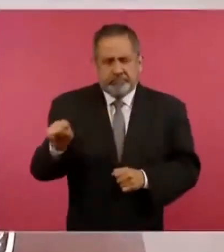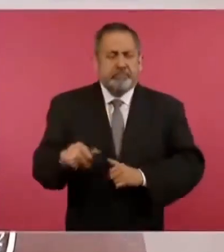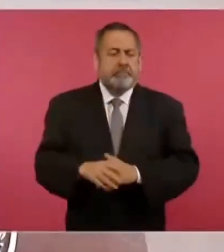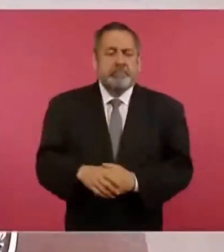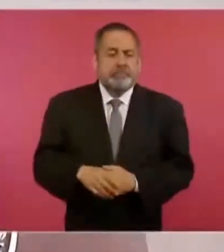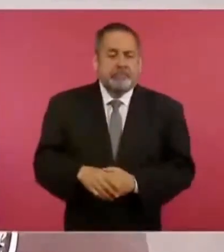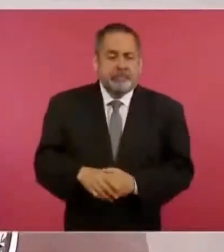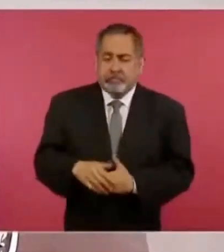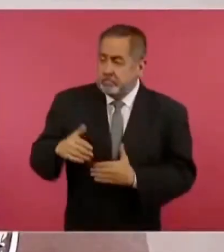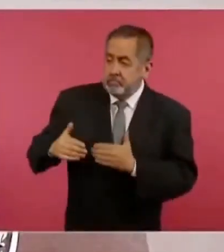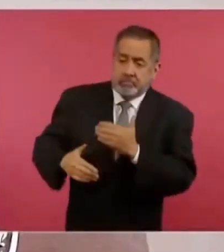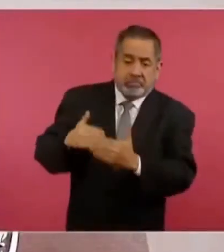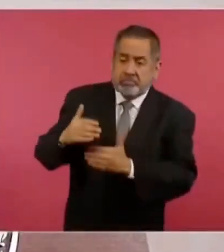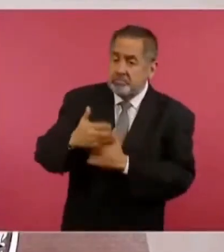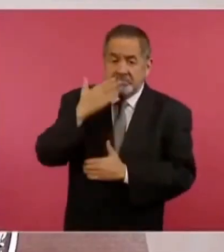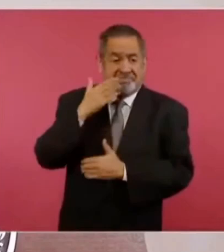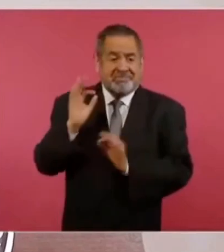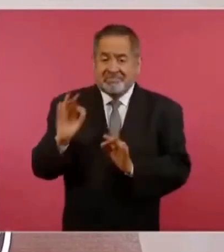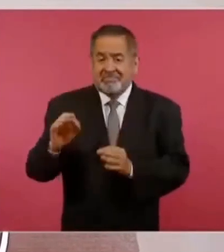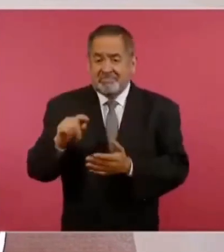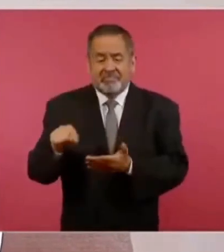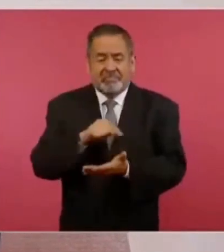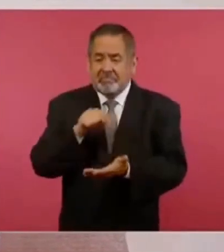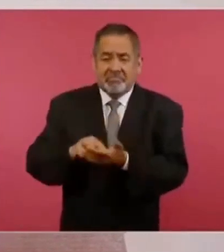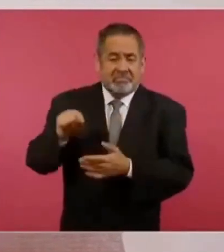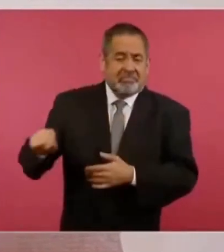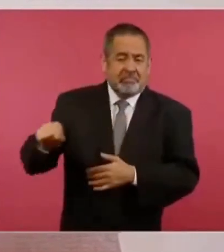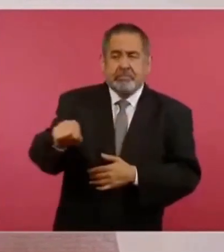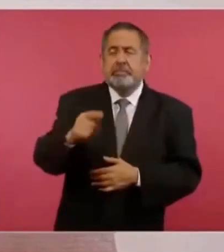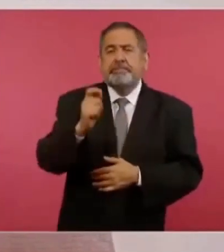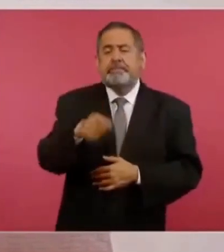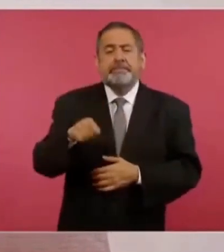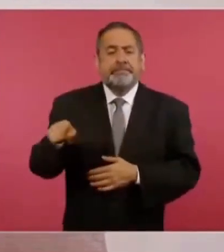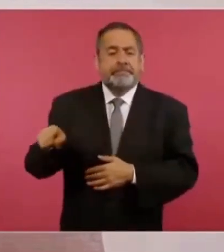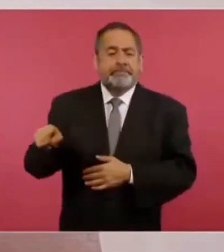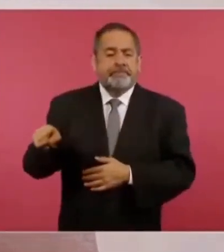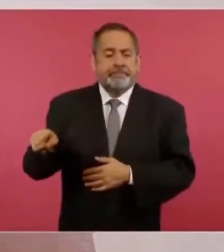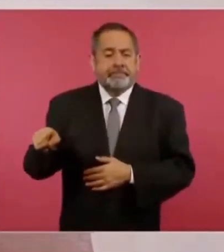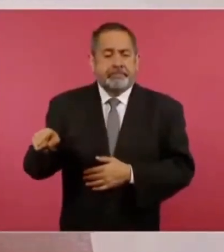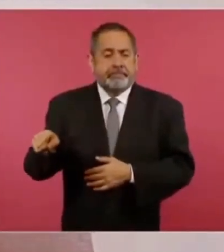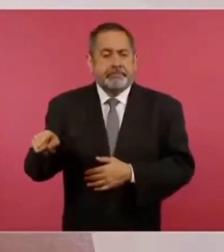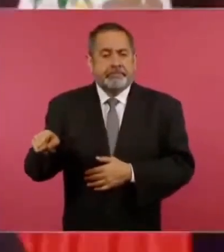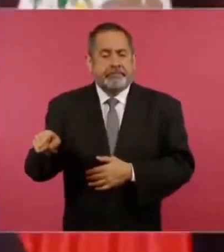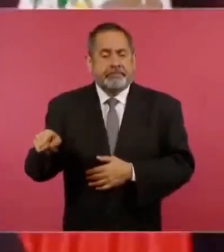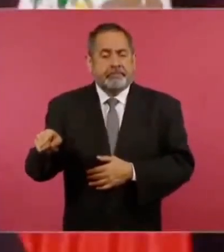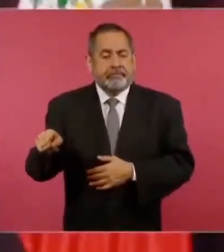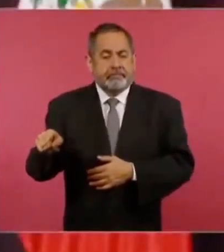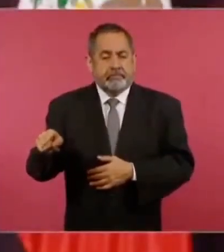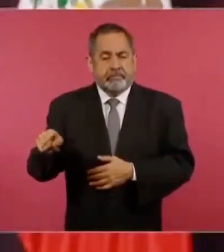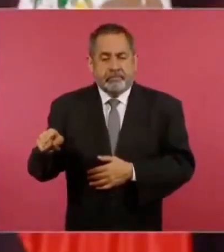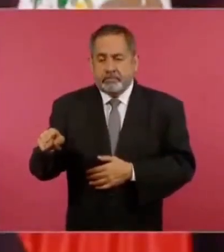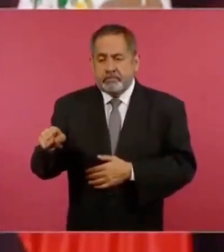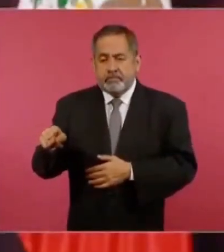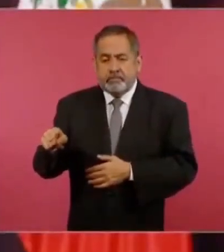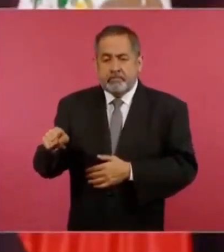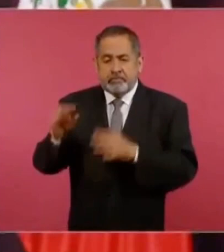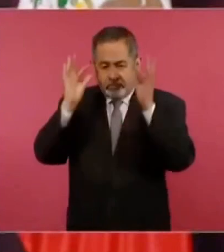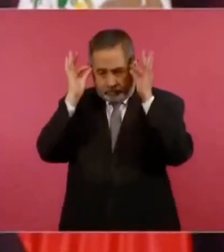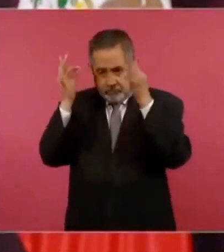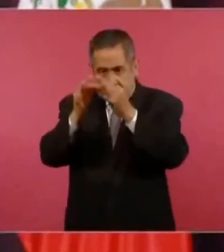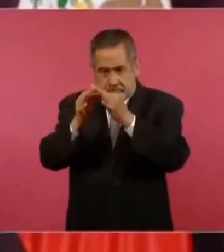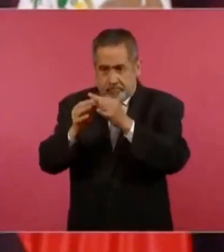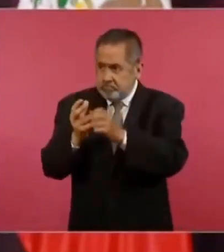Estamos avanzando mucho en todo lo que son las modernizaciones de las